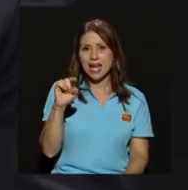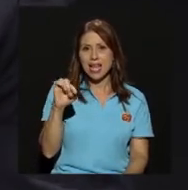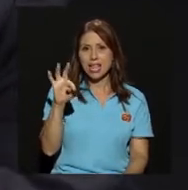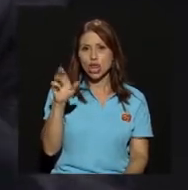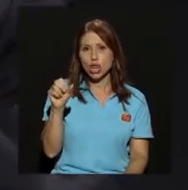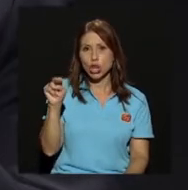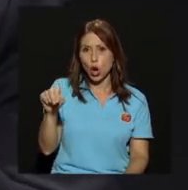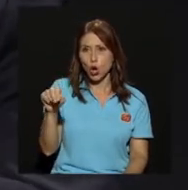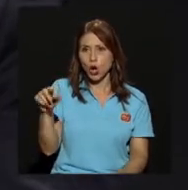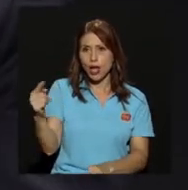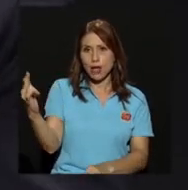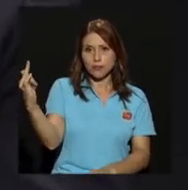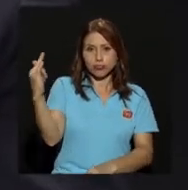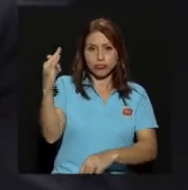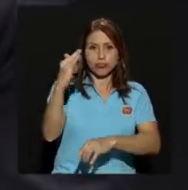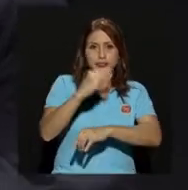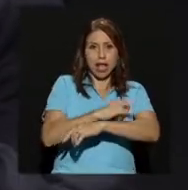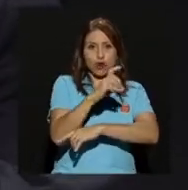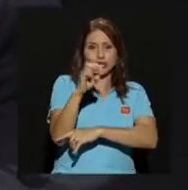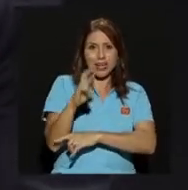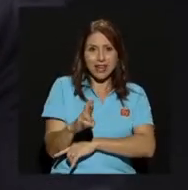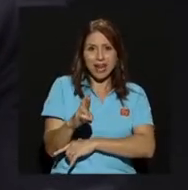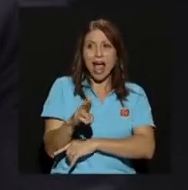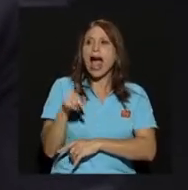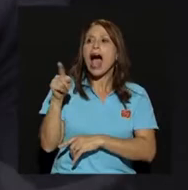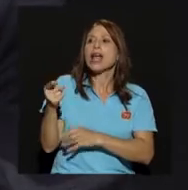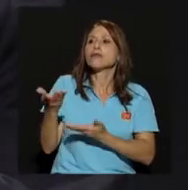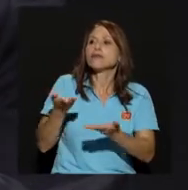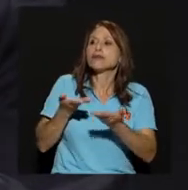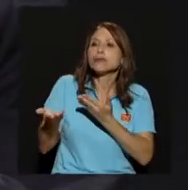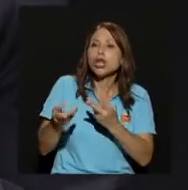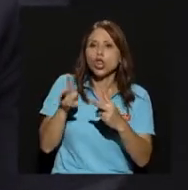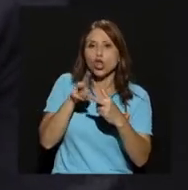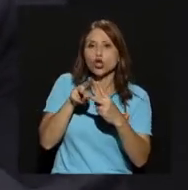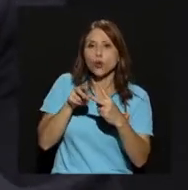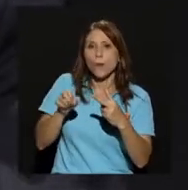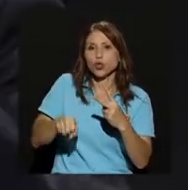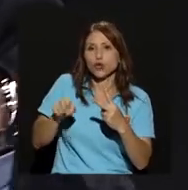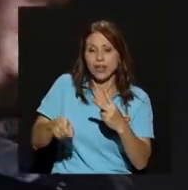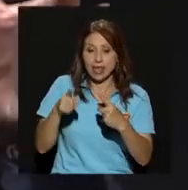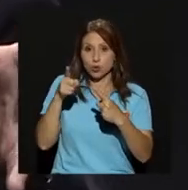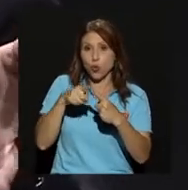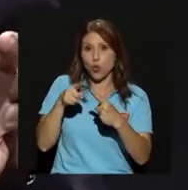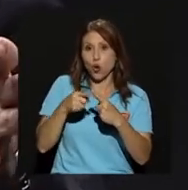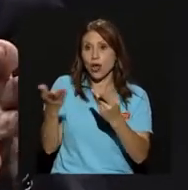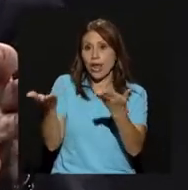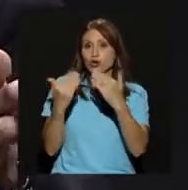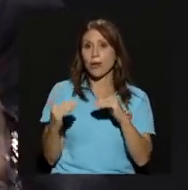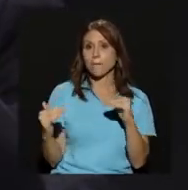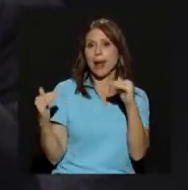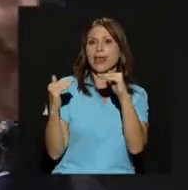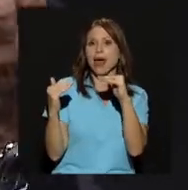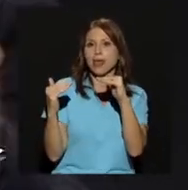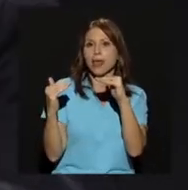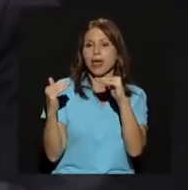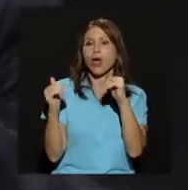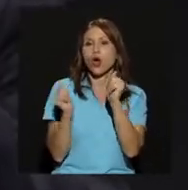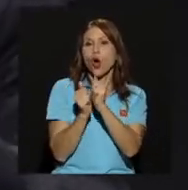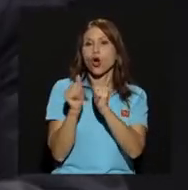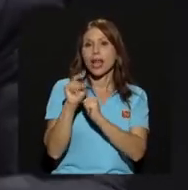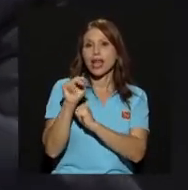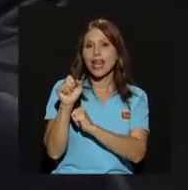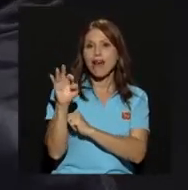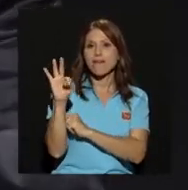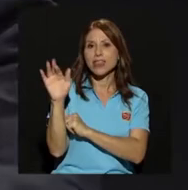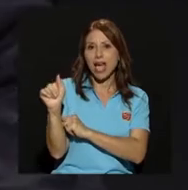se le plantea específicamente dos posibilidades uno que nos den paridad con el nafta ese era una posibilidad que